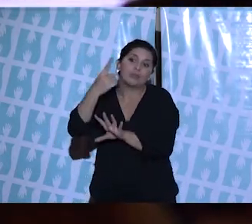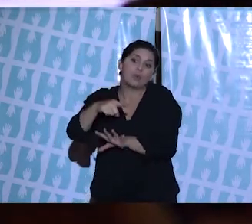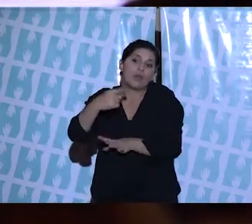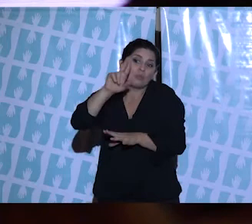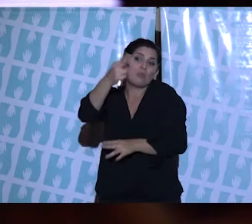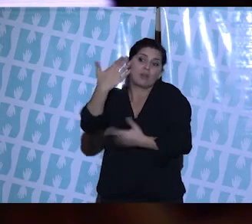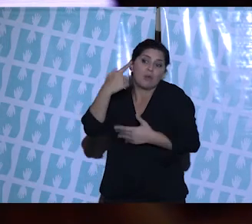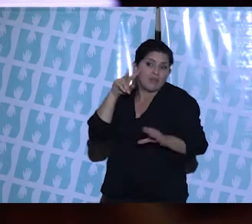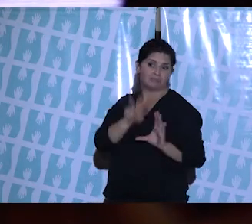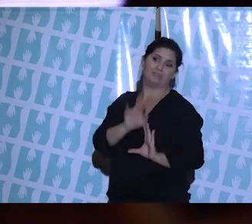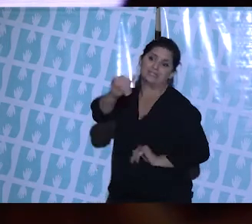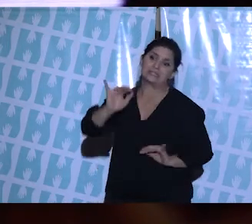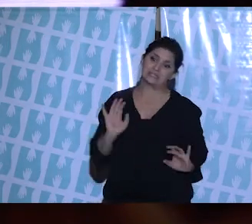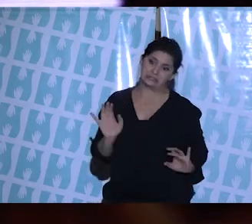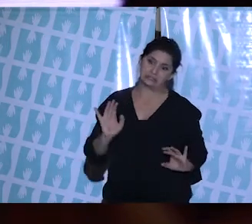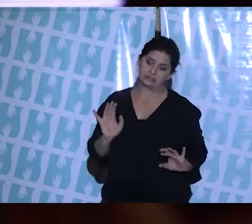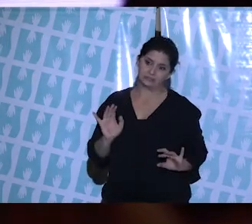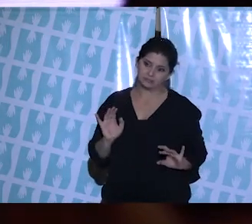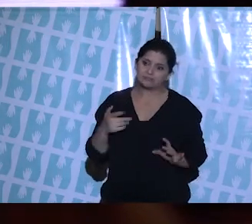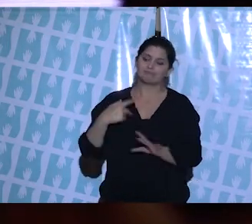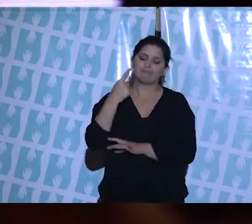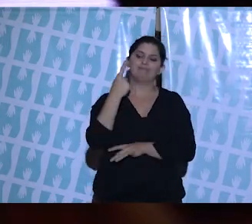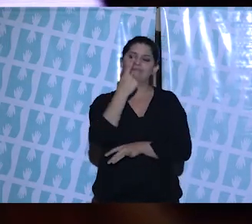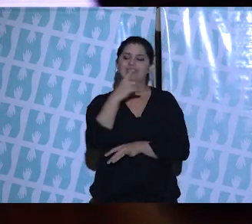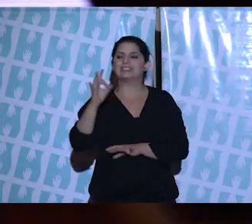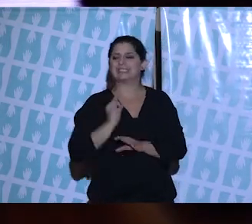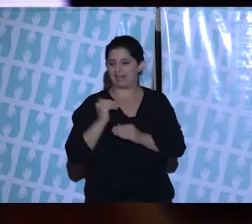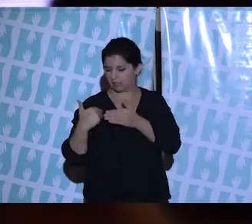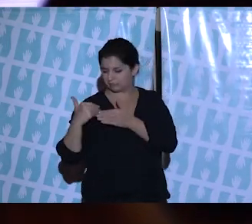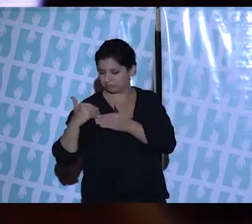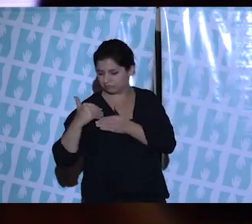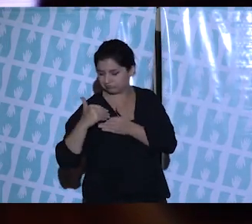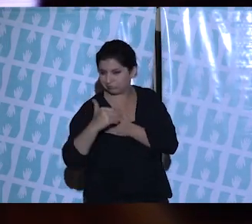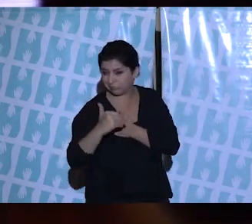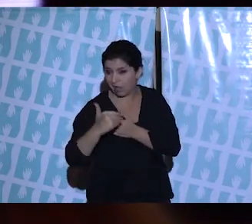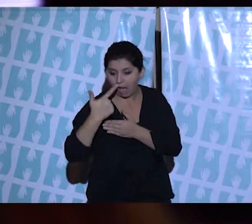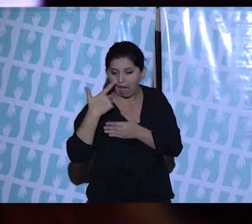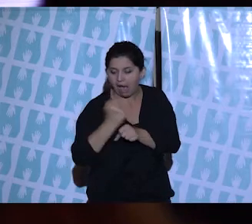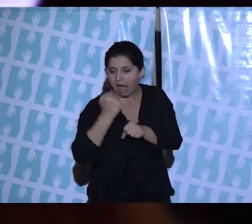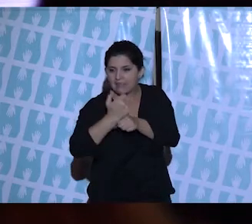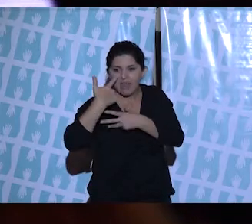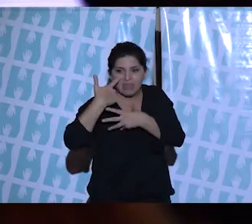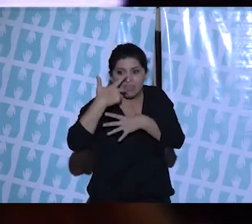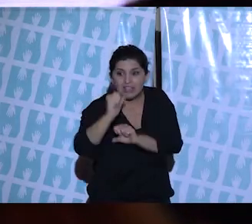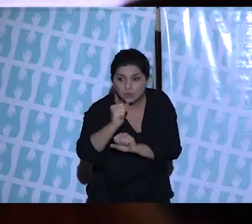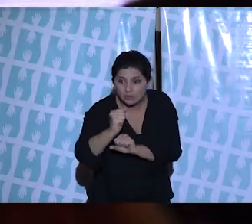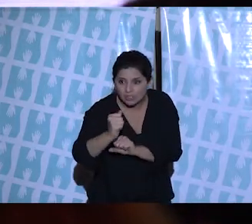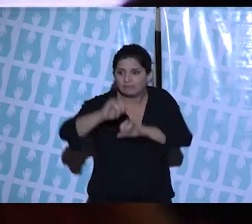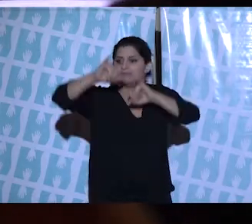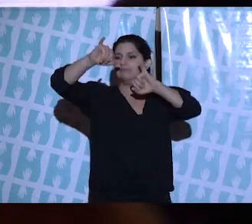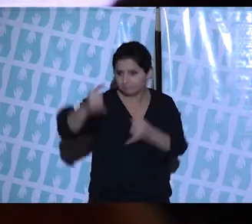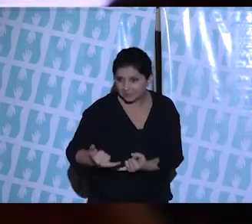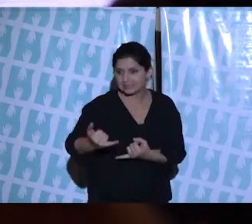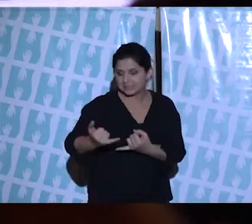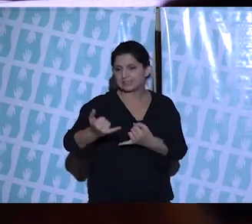años nos llevó en reconocer el marcador que nos permite hacer un diagnóstico definitivo